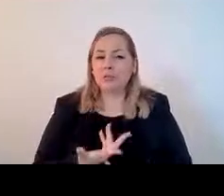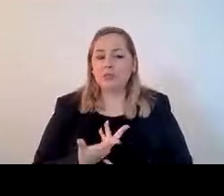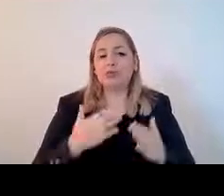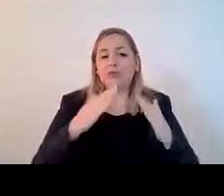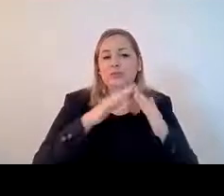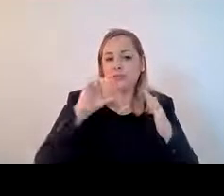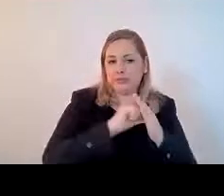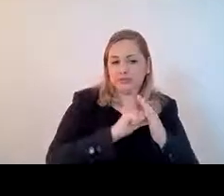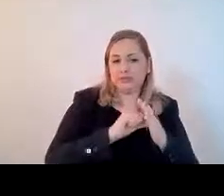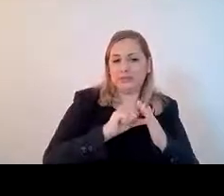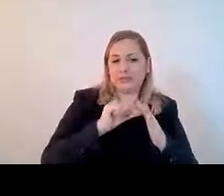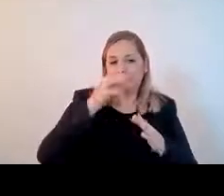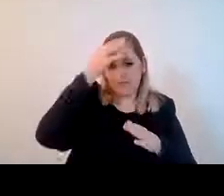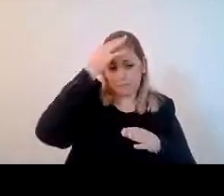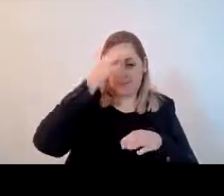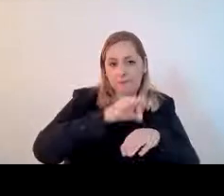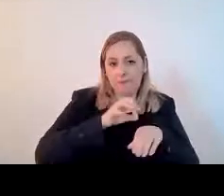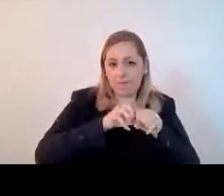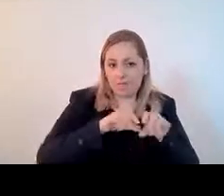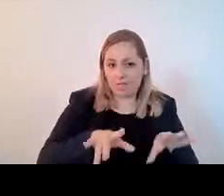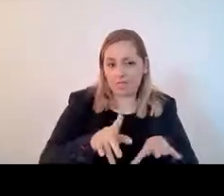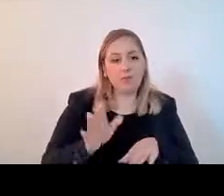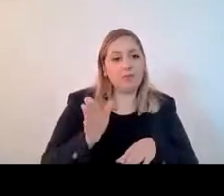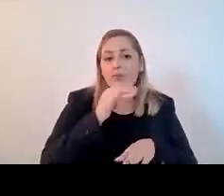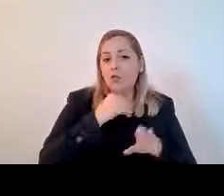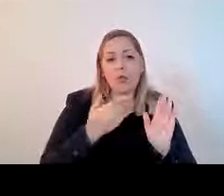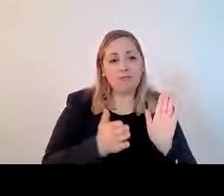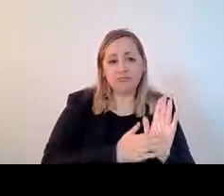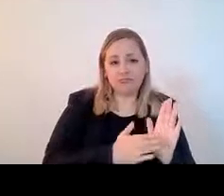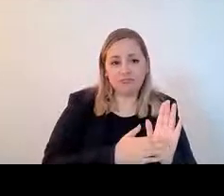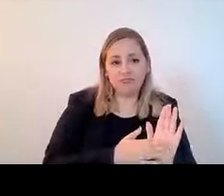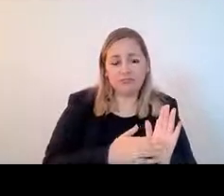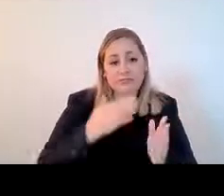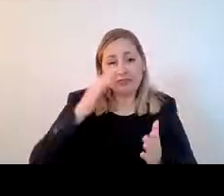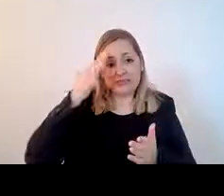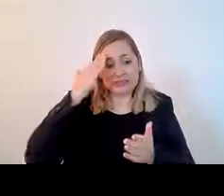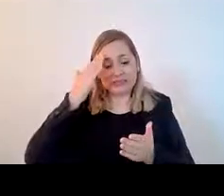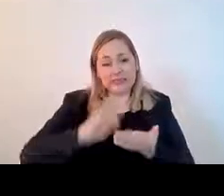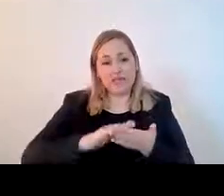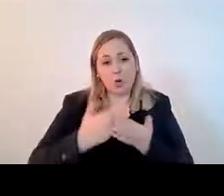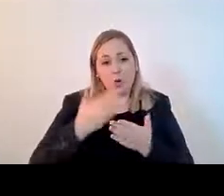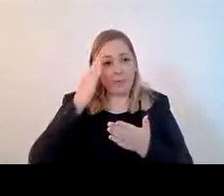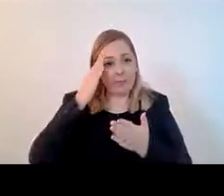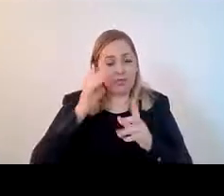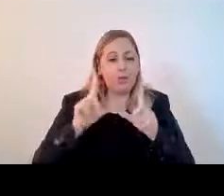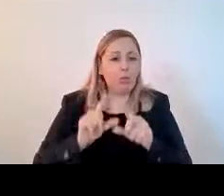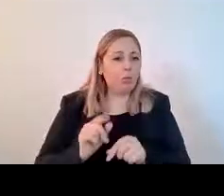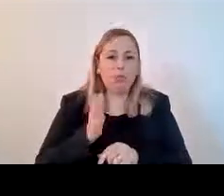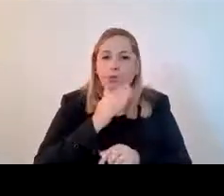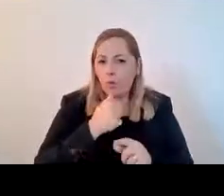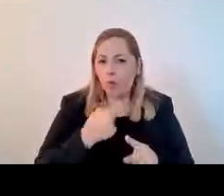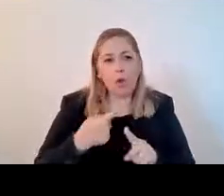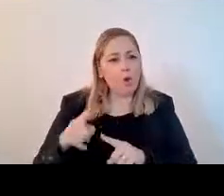por la pandemia. Sin embargo, no había evidencia de deterioro de la salud mental en la muestra. O sea, no había